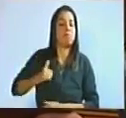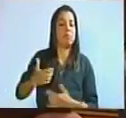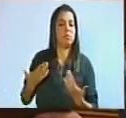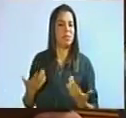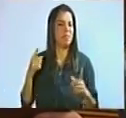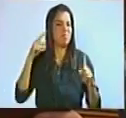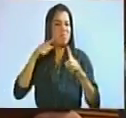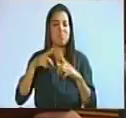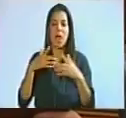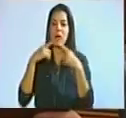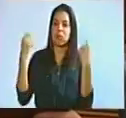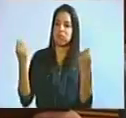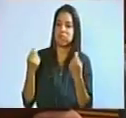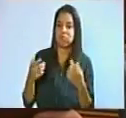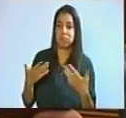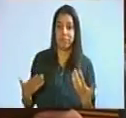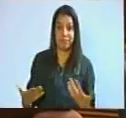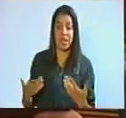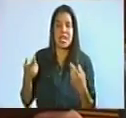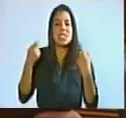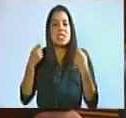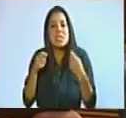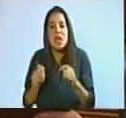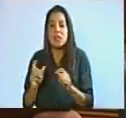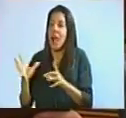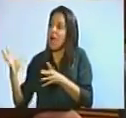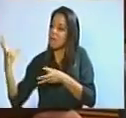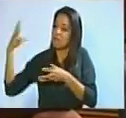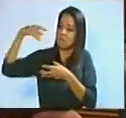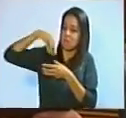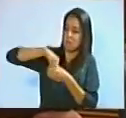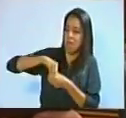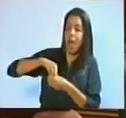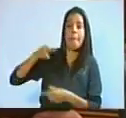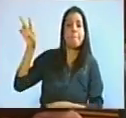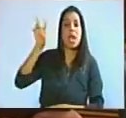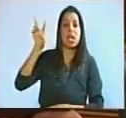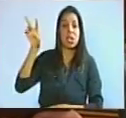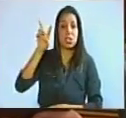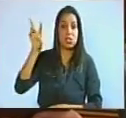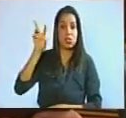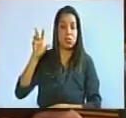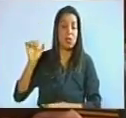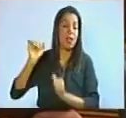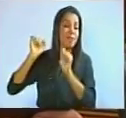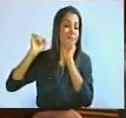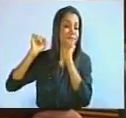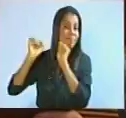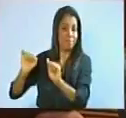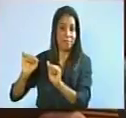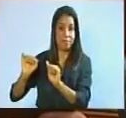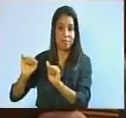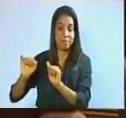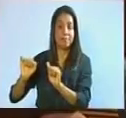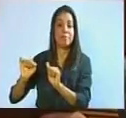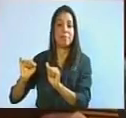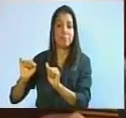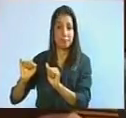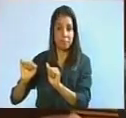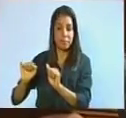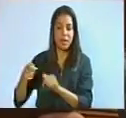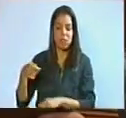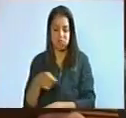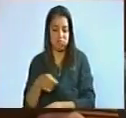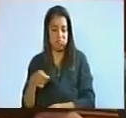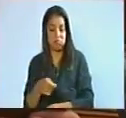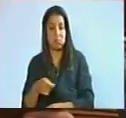intención declarada de intervenir en los asuntos internos de la República Bolivariana de Venezuela, vulnerar el